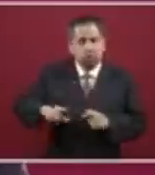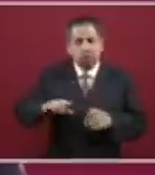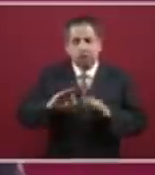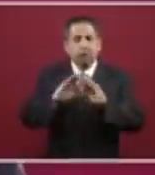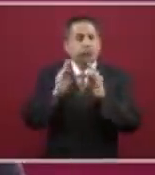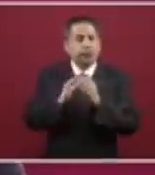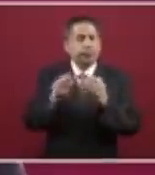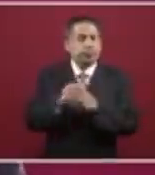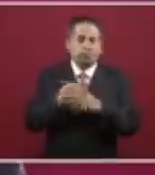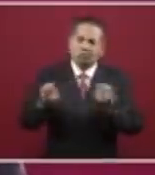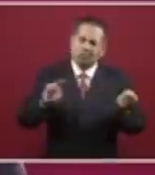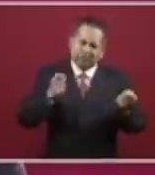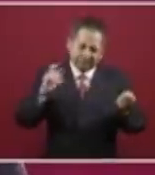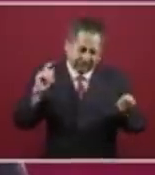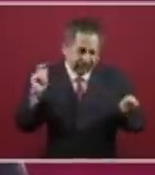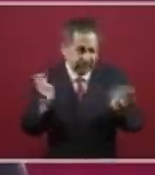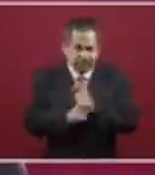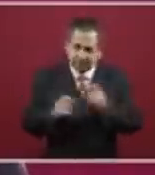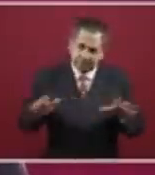de régimen.